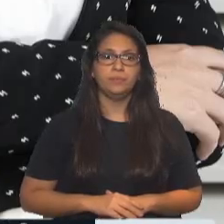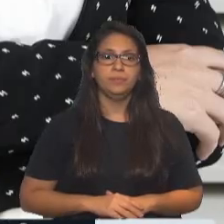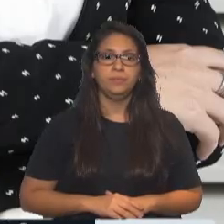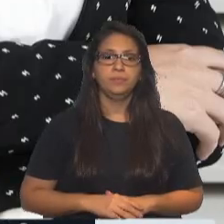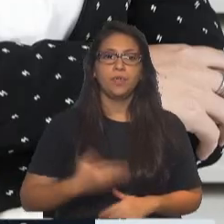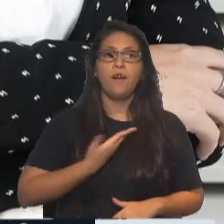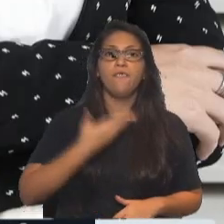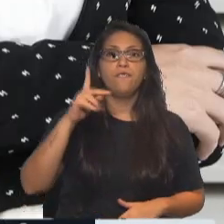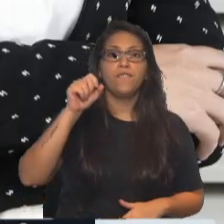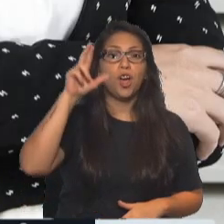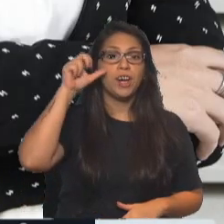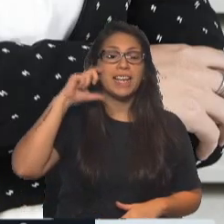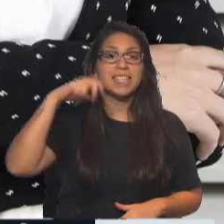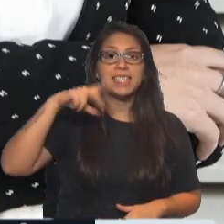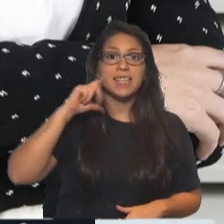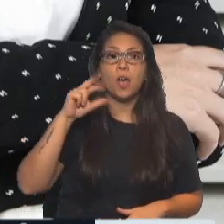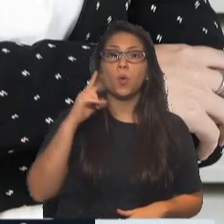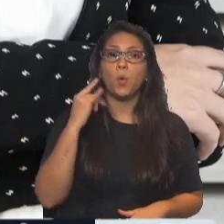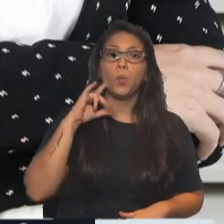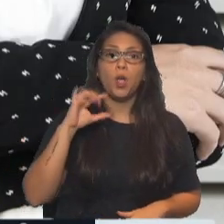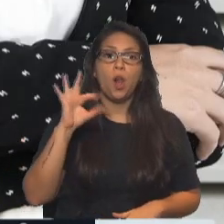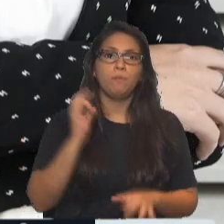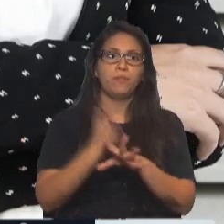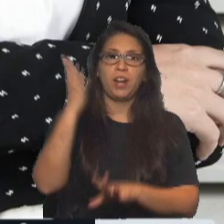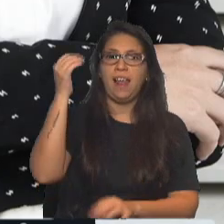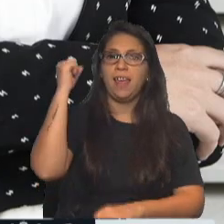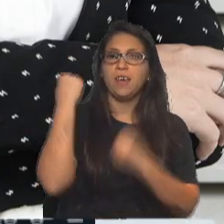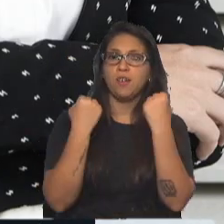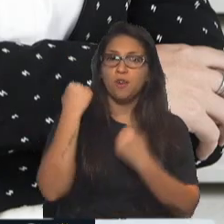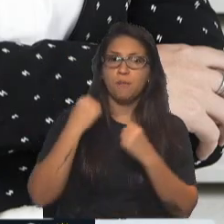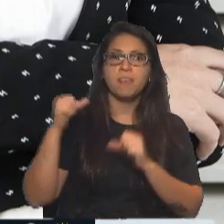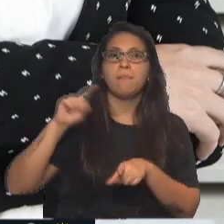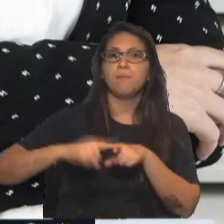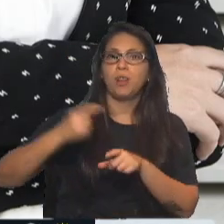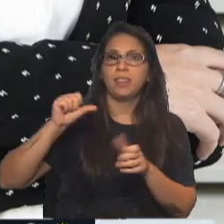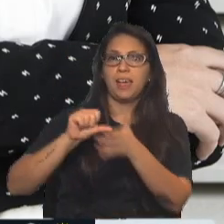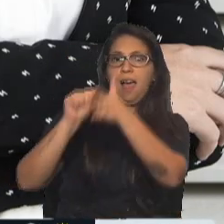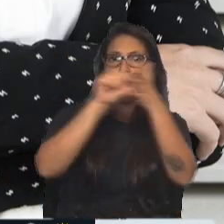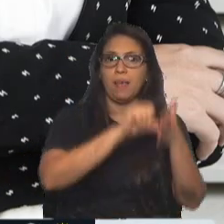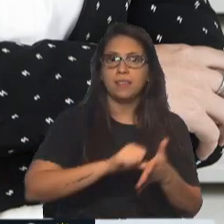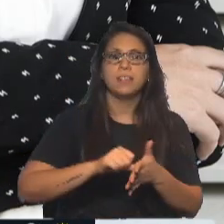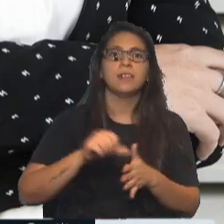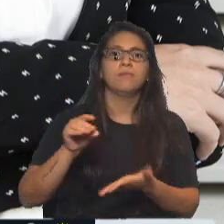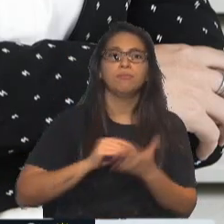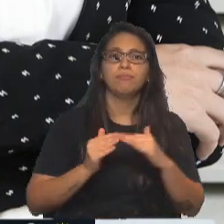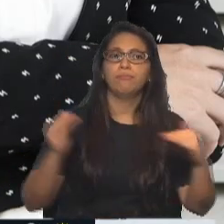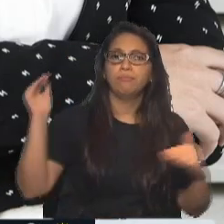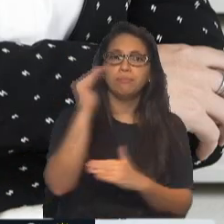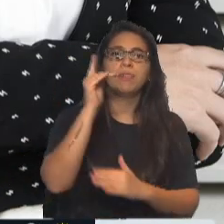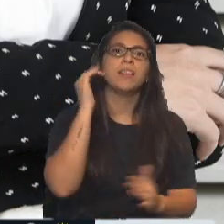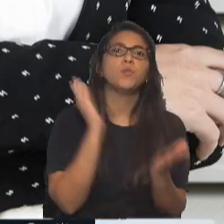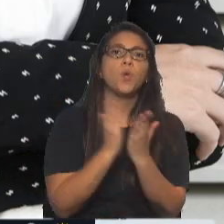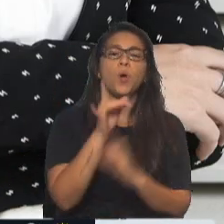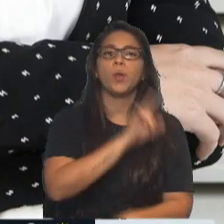Estamos hablando de Florencia Rubiolo, especialista en Economía y Política Internacional, doctora en Relaciones Internacionales, Universidad Nacional de